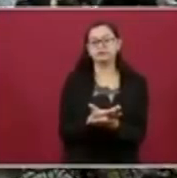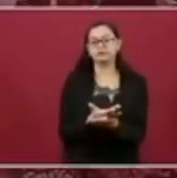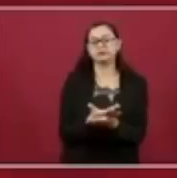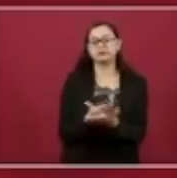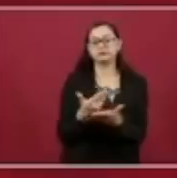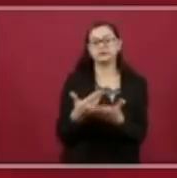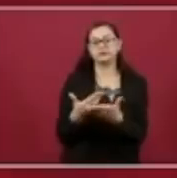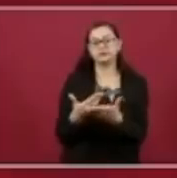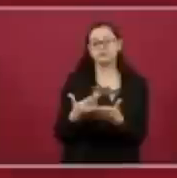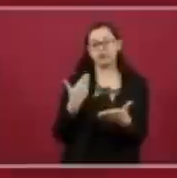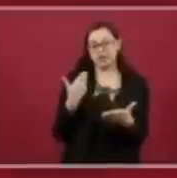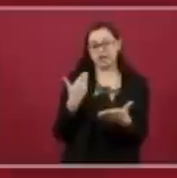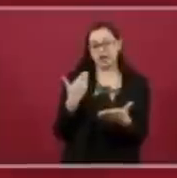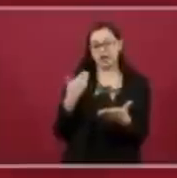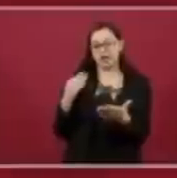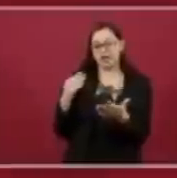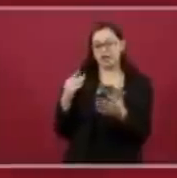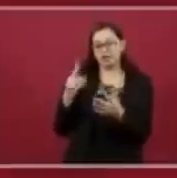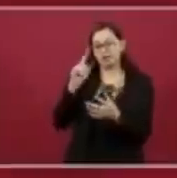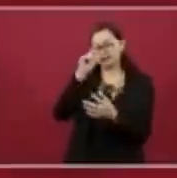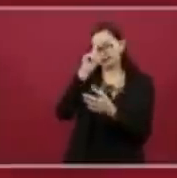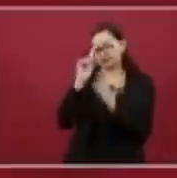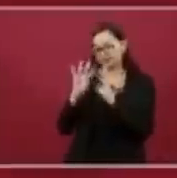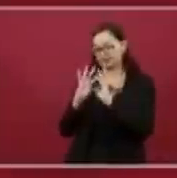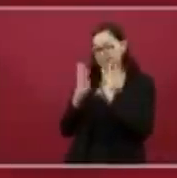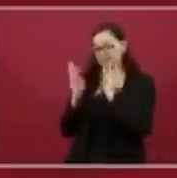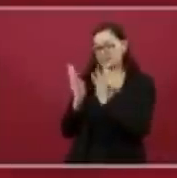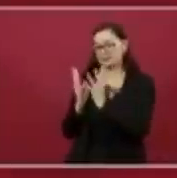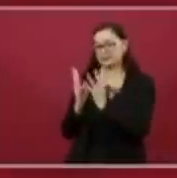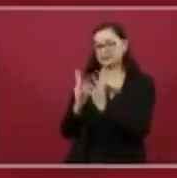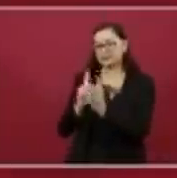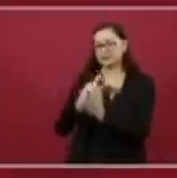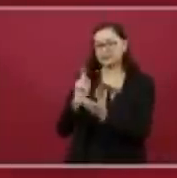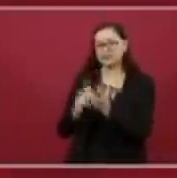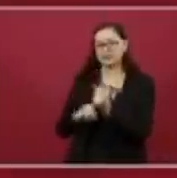el Consejo del Instituto de Mujeres